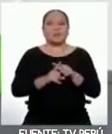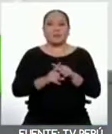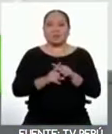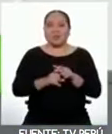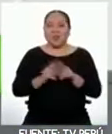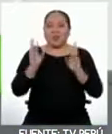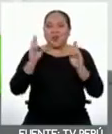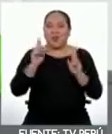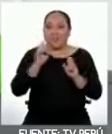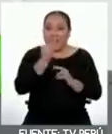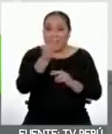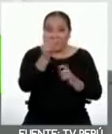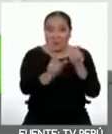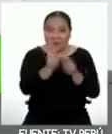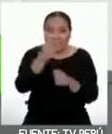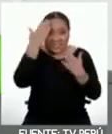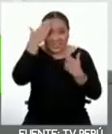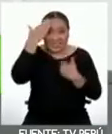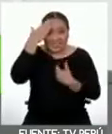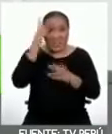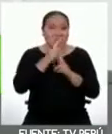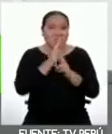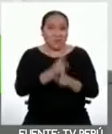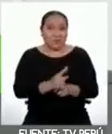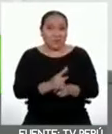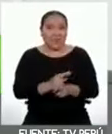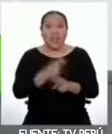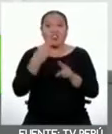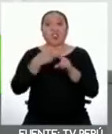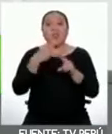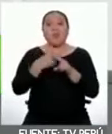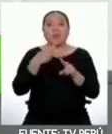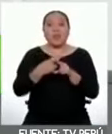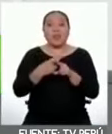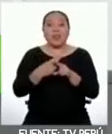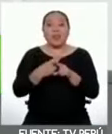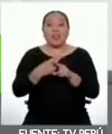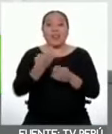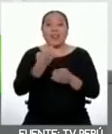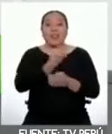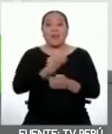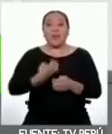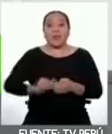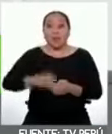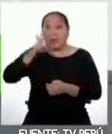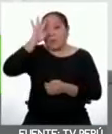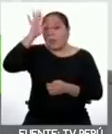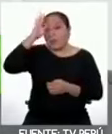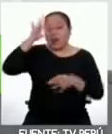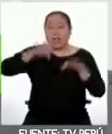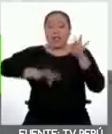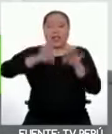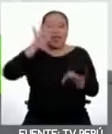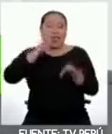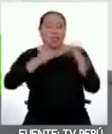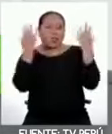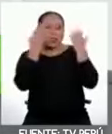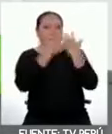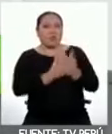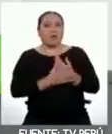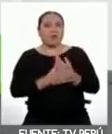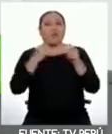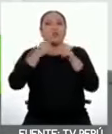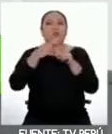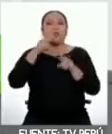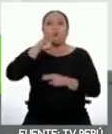Espero que alguien haya podido llegar a la respuesta. El nombre del emperador que inventó el Teatro de Sombras era